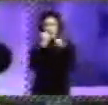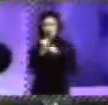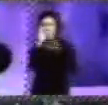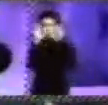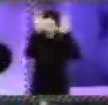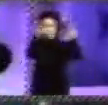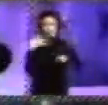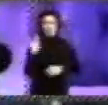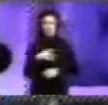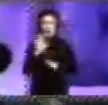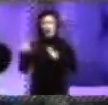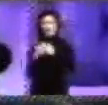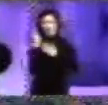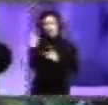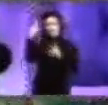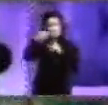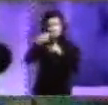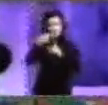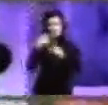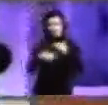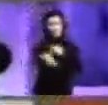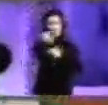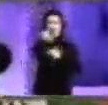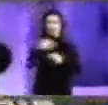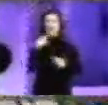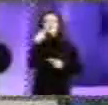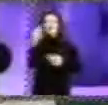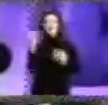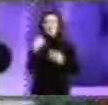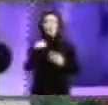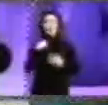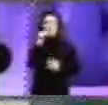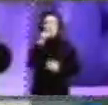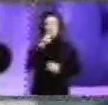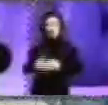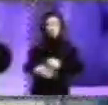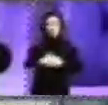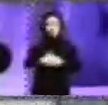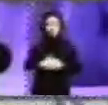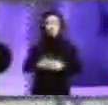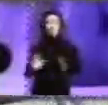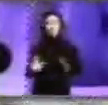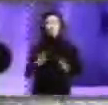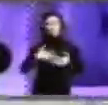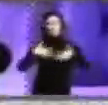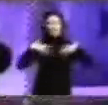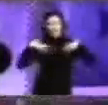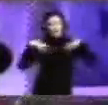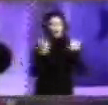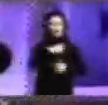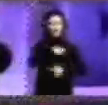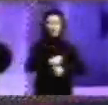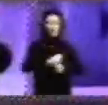que el día que el destino decidió, sin avisar, hacerme madre por sorpresa. Y la alegría que inundó